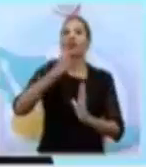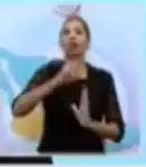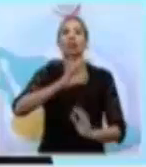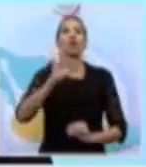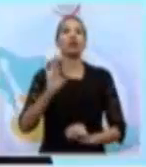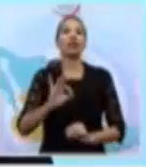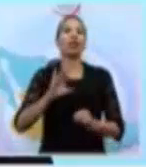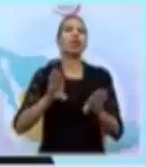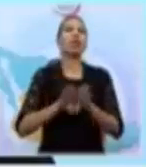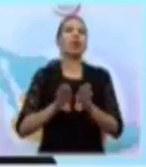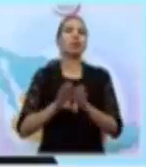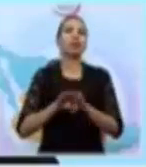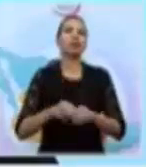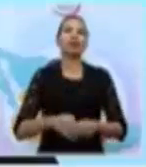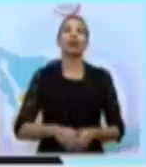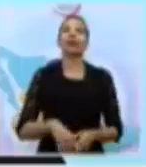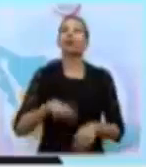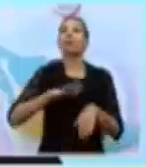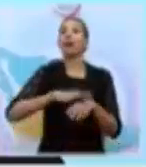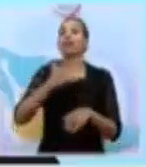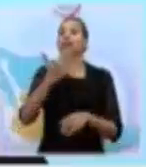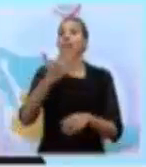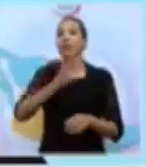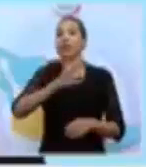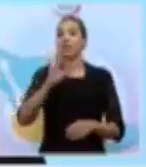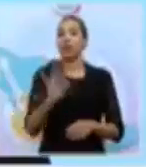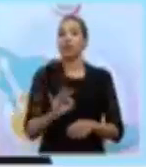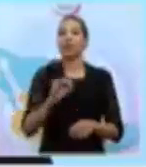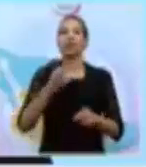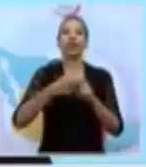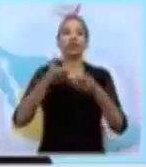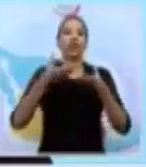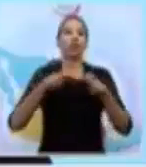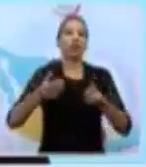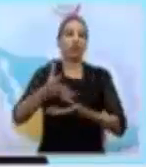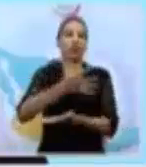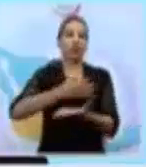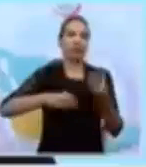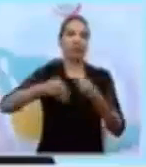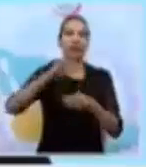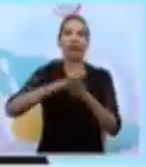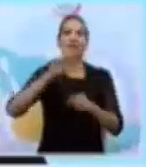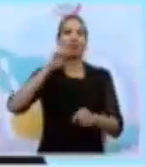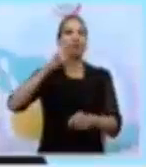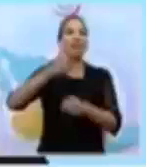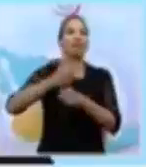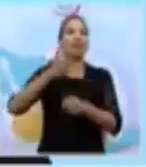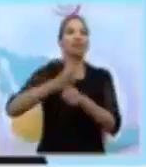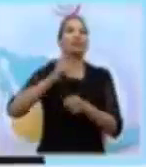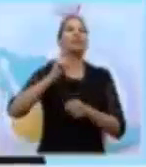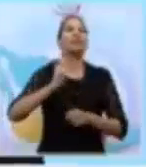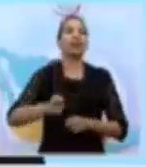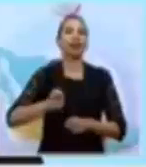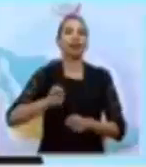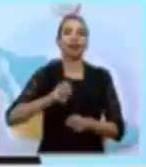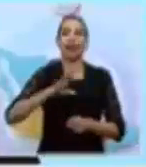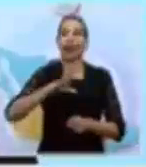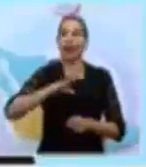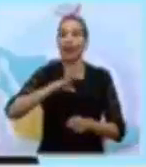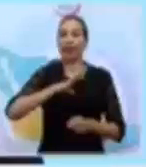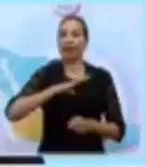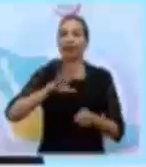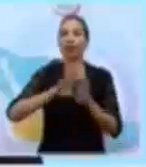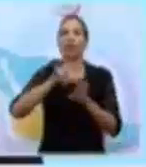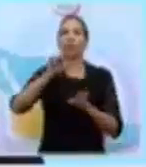2%? Más de 50% del ingreso bruto captado va